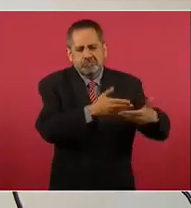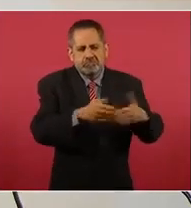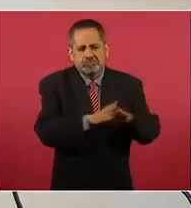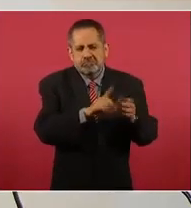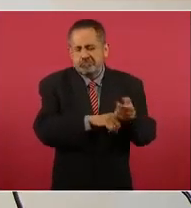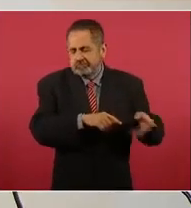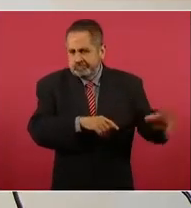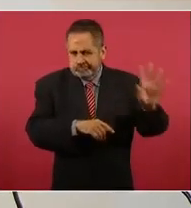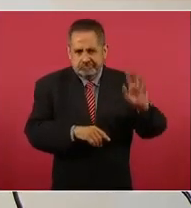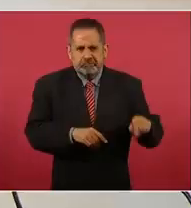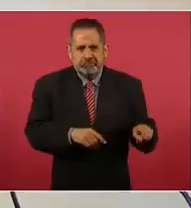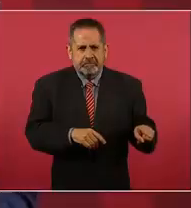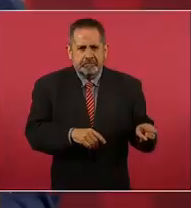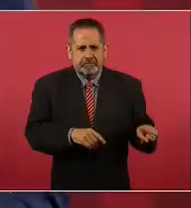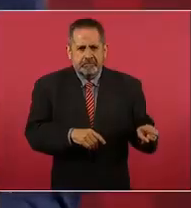a